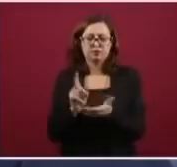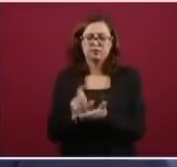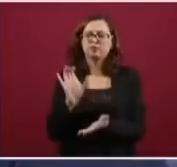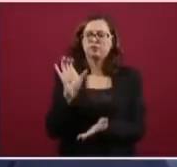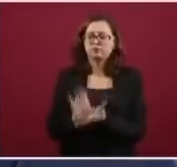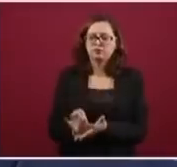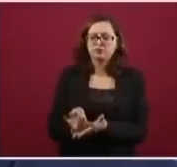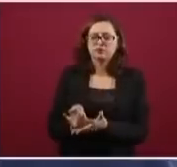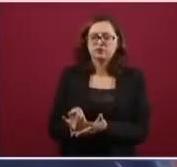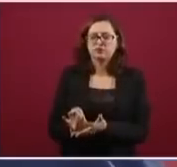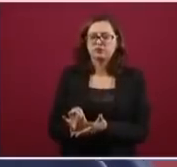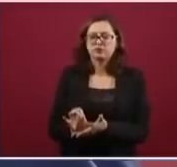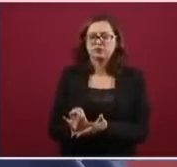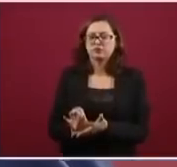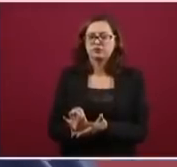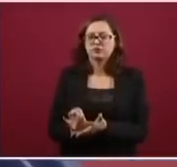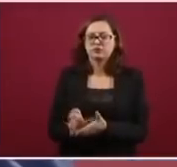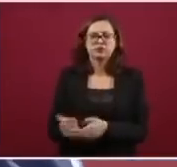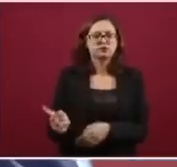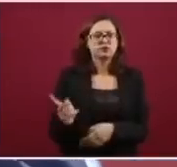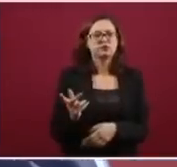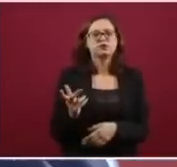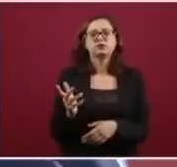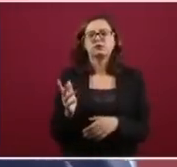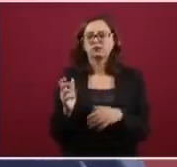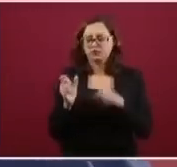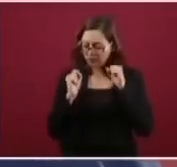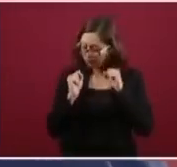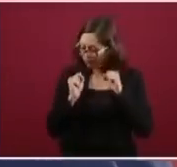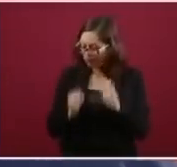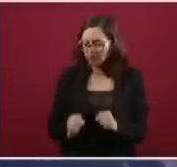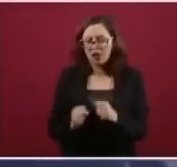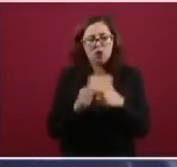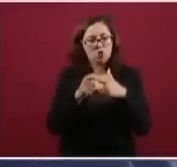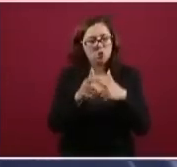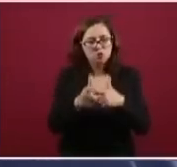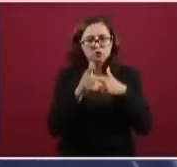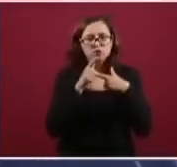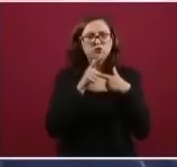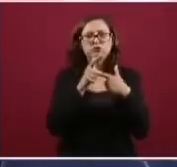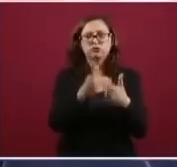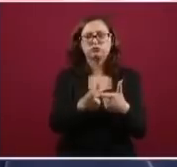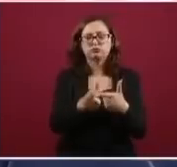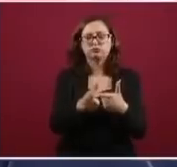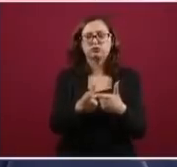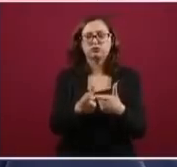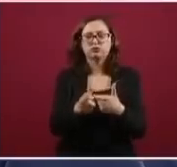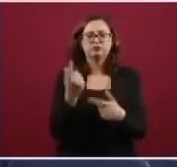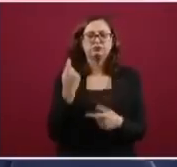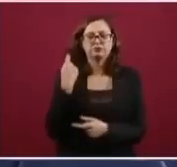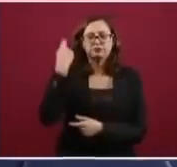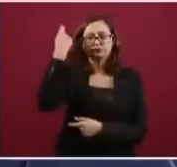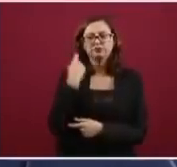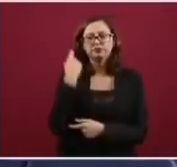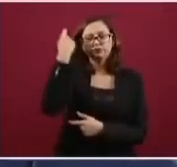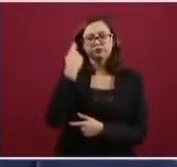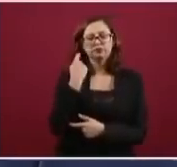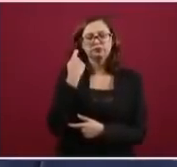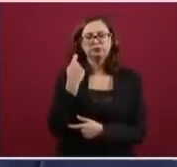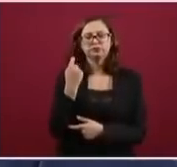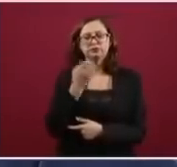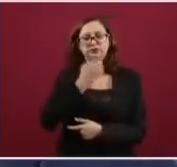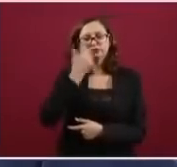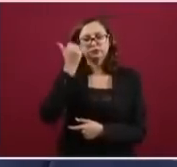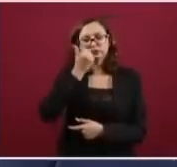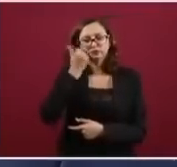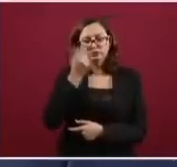garantizó que se mantengan las becas para